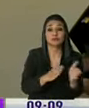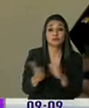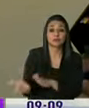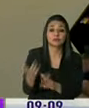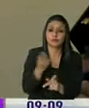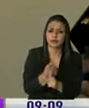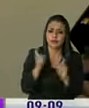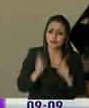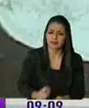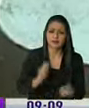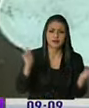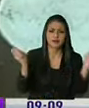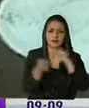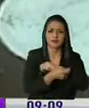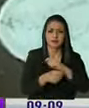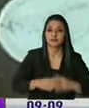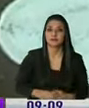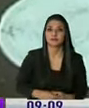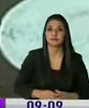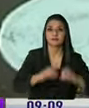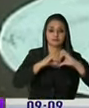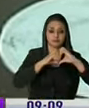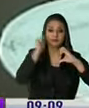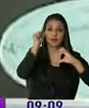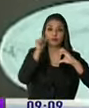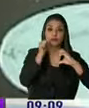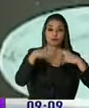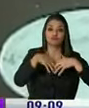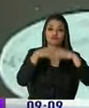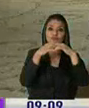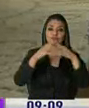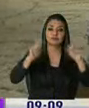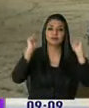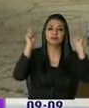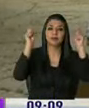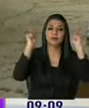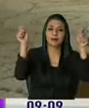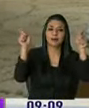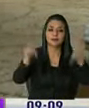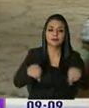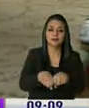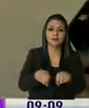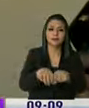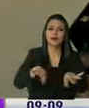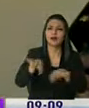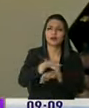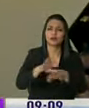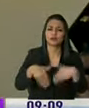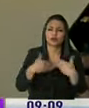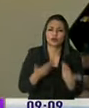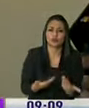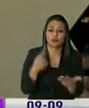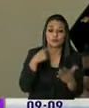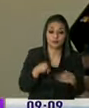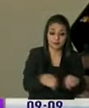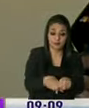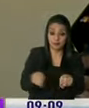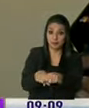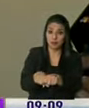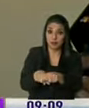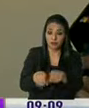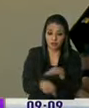Entonces, eso tiene que cambiar. Corazones Azules se activa con una campaña de zapatos cambiados. Como señal, como símbolo de